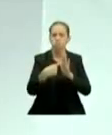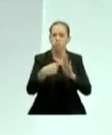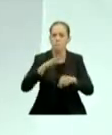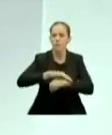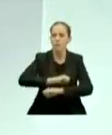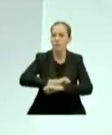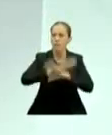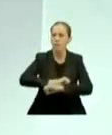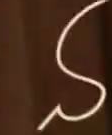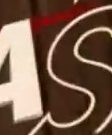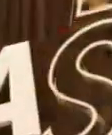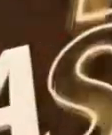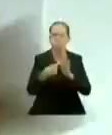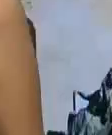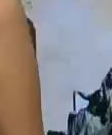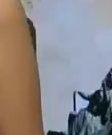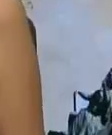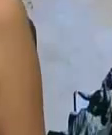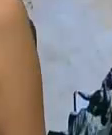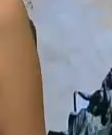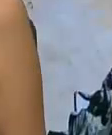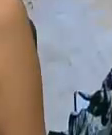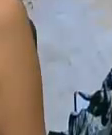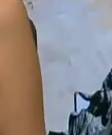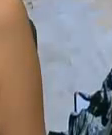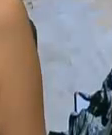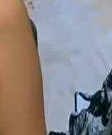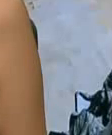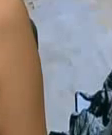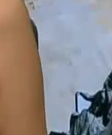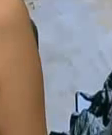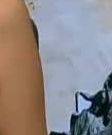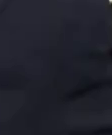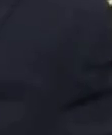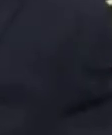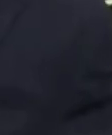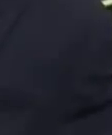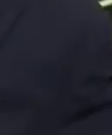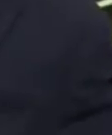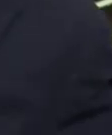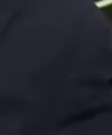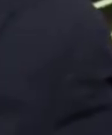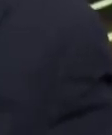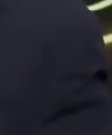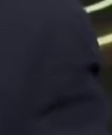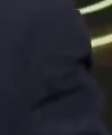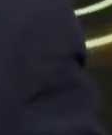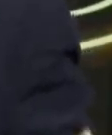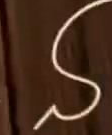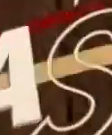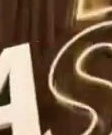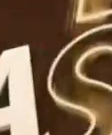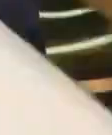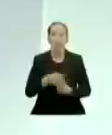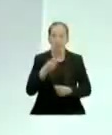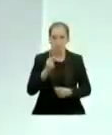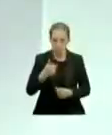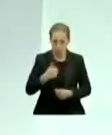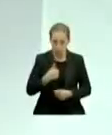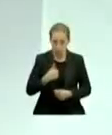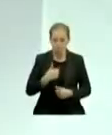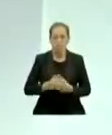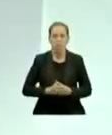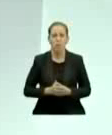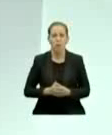cosas por su ciudadanía. ¿Todo bien en casa? Todo bien en casa, pero te voy a decir una cosa que creo, a ver, dice, porque fue una mente. Fíjate, además habla de